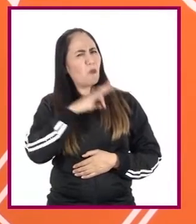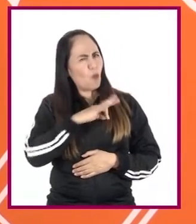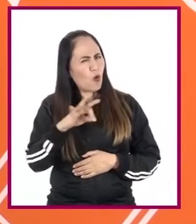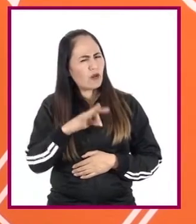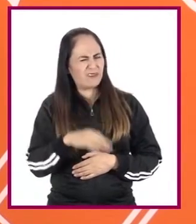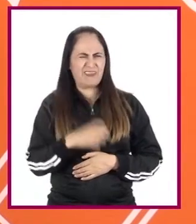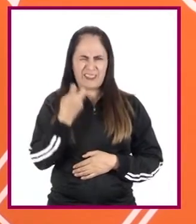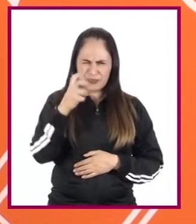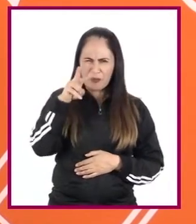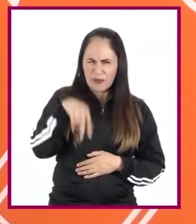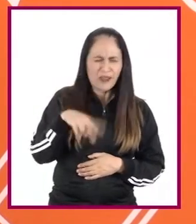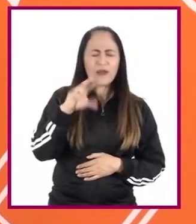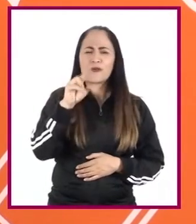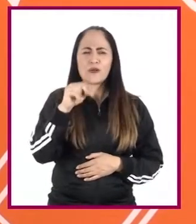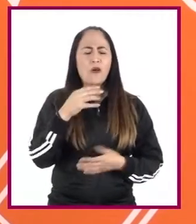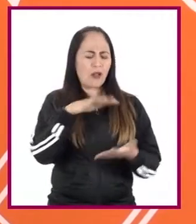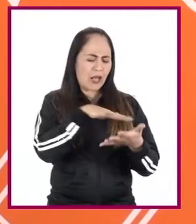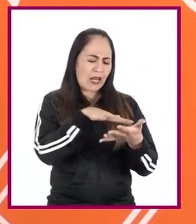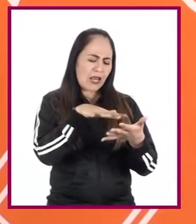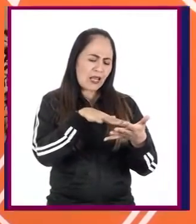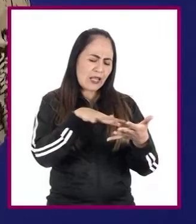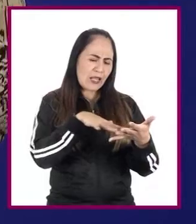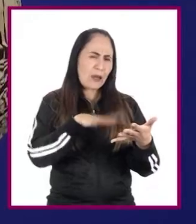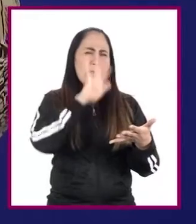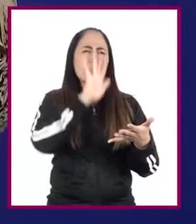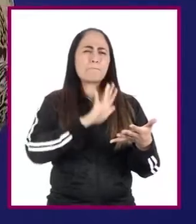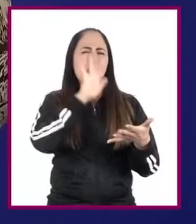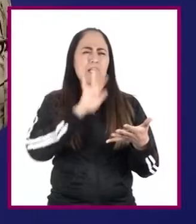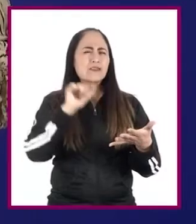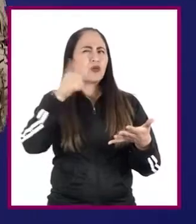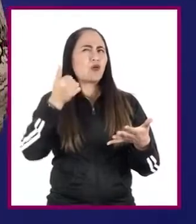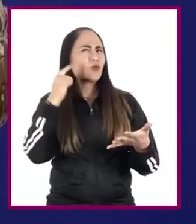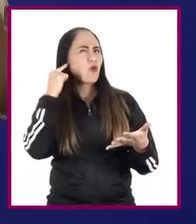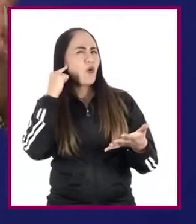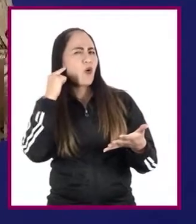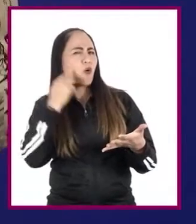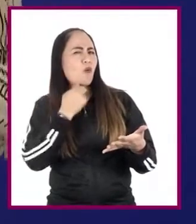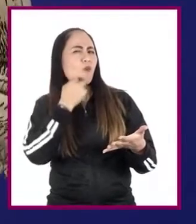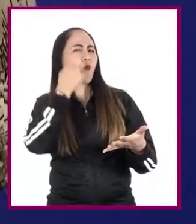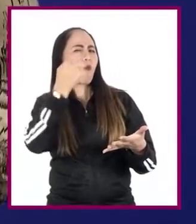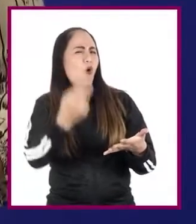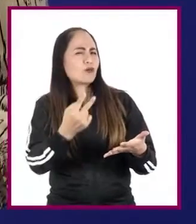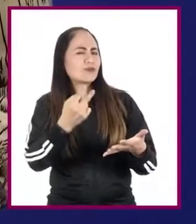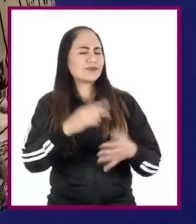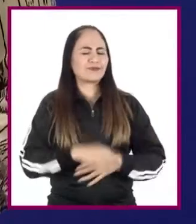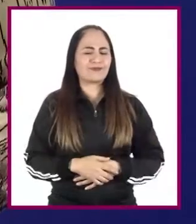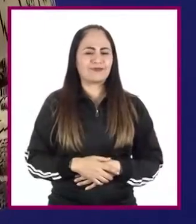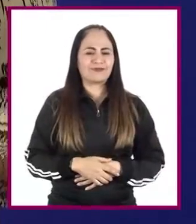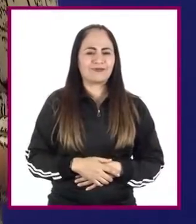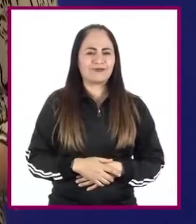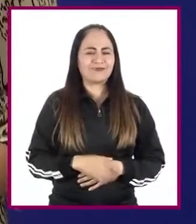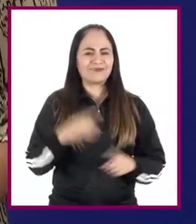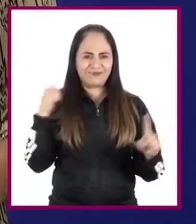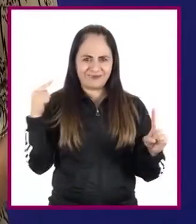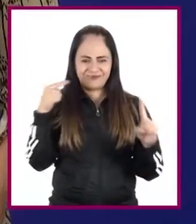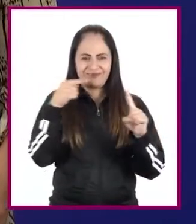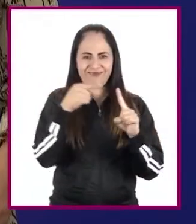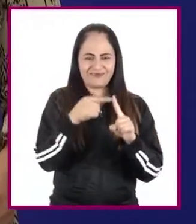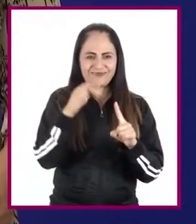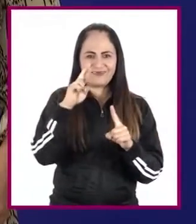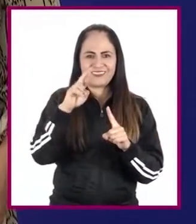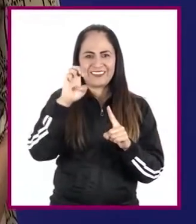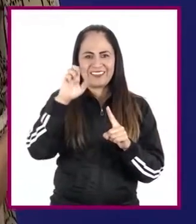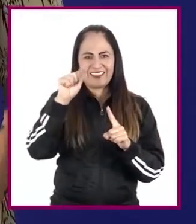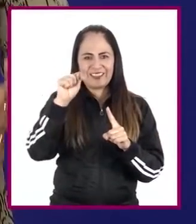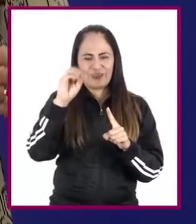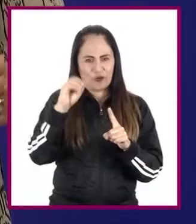la información te produce una voz. Así es, y ahora ha llegado el momento del reto. Pongan